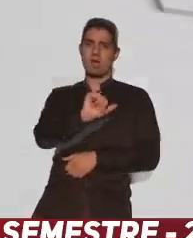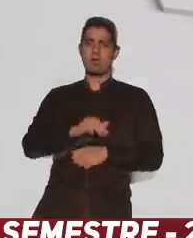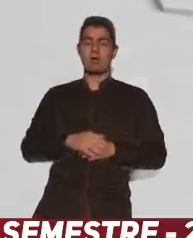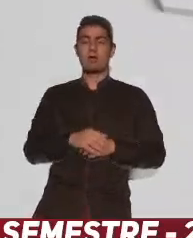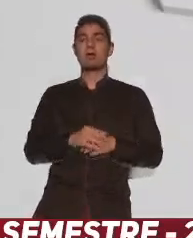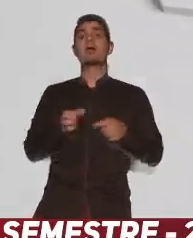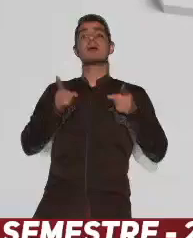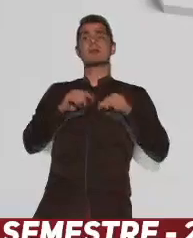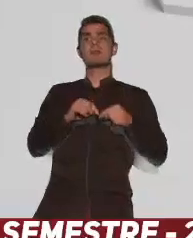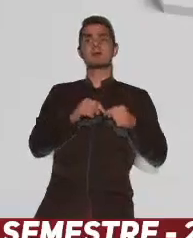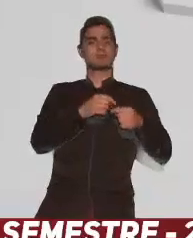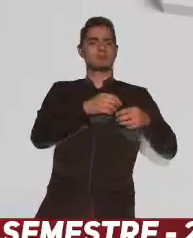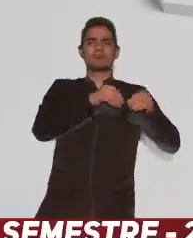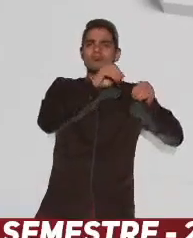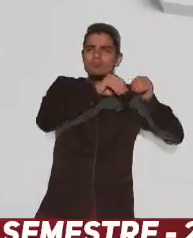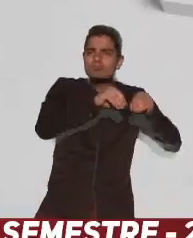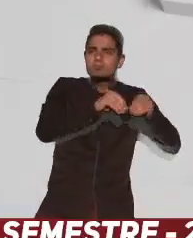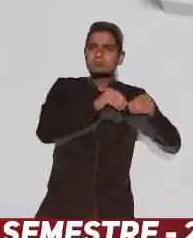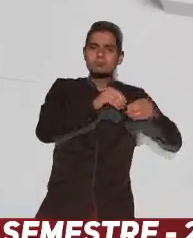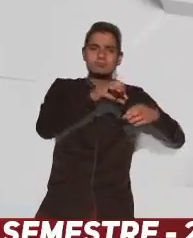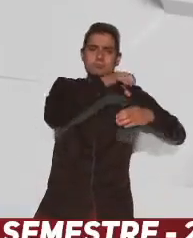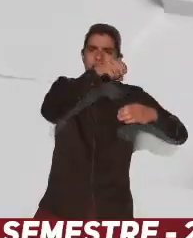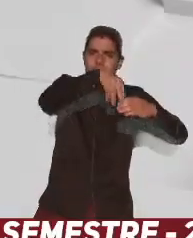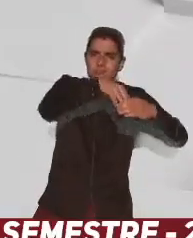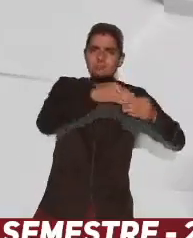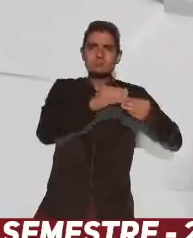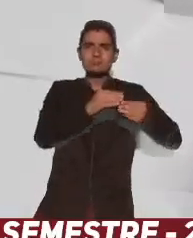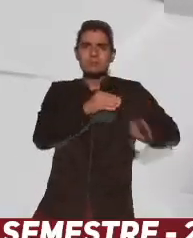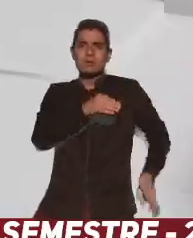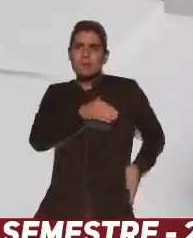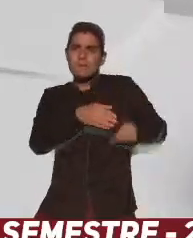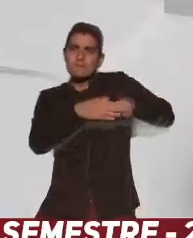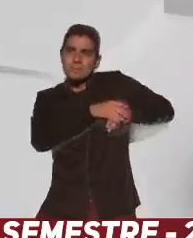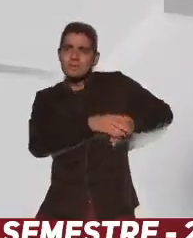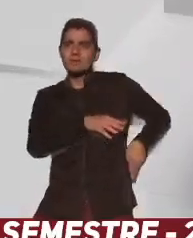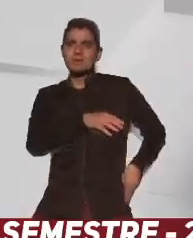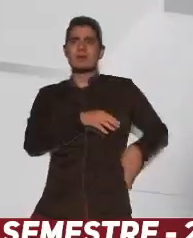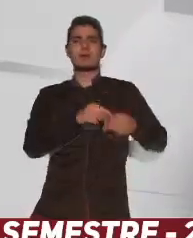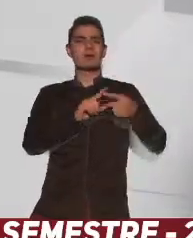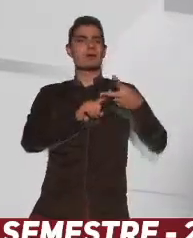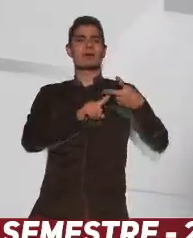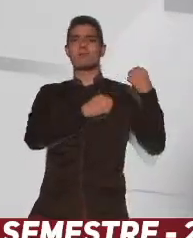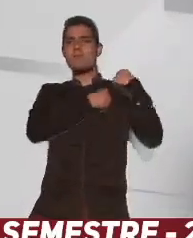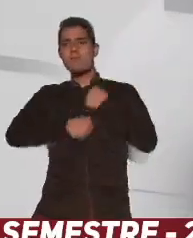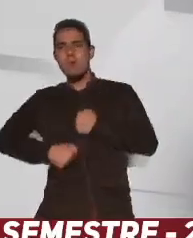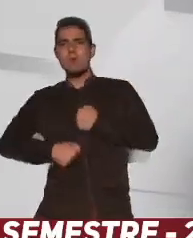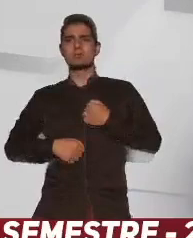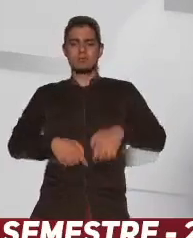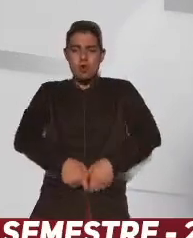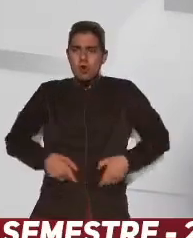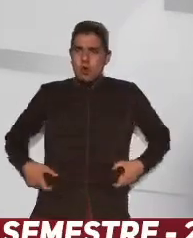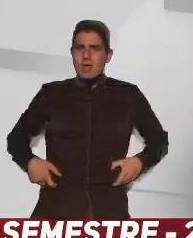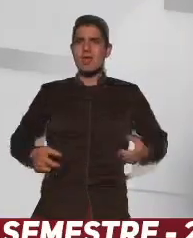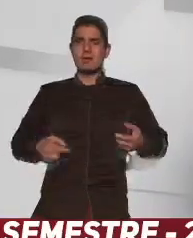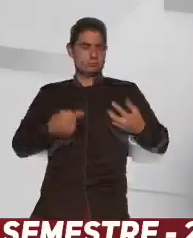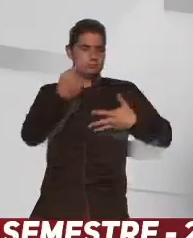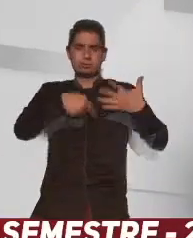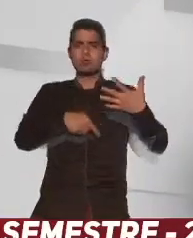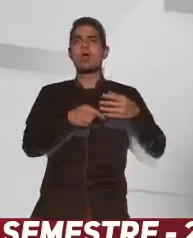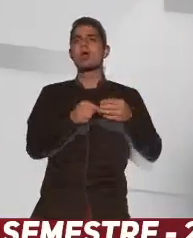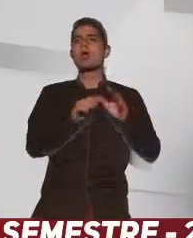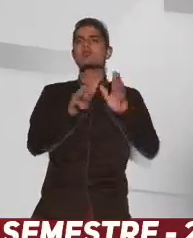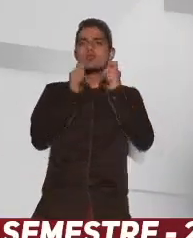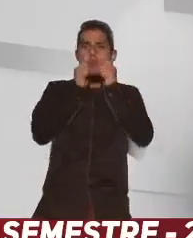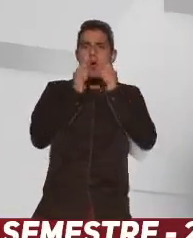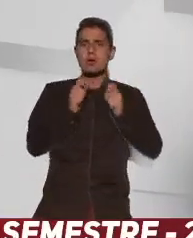monederas, billeteras, bolsos, correas. Es muy importante para que nuestro municipio esté libre de minas antipersonas,